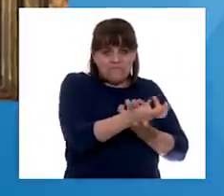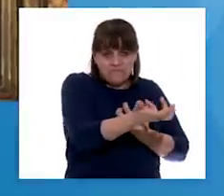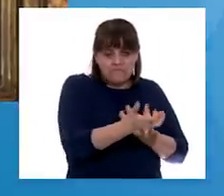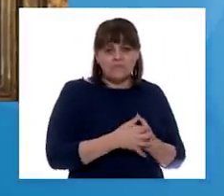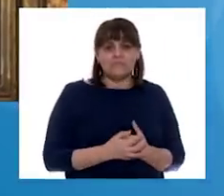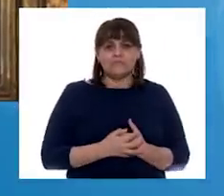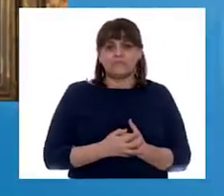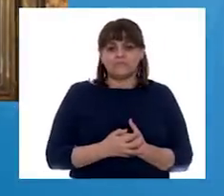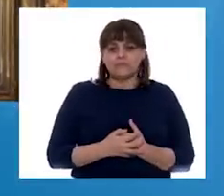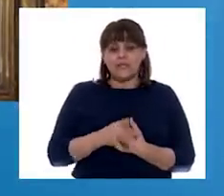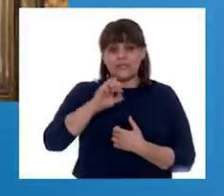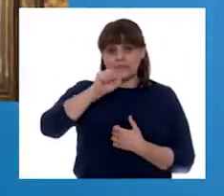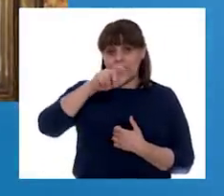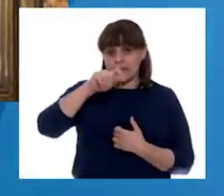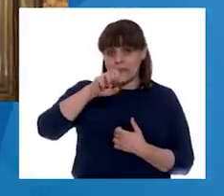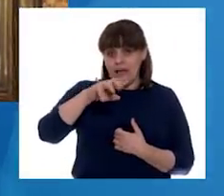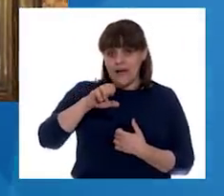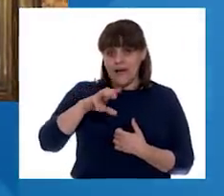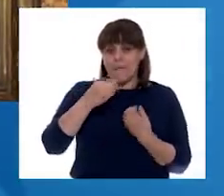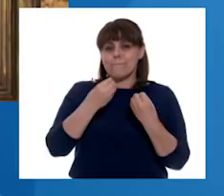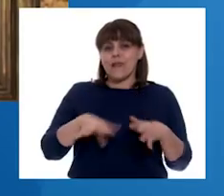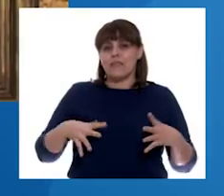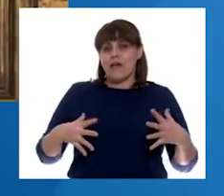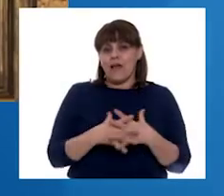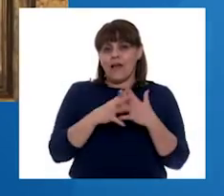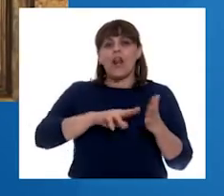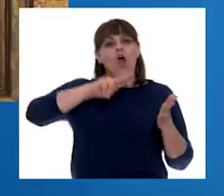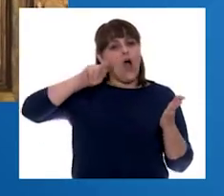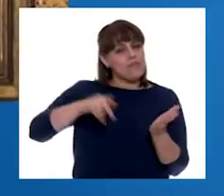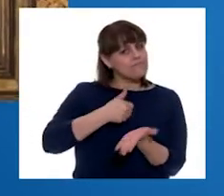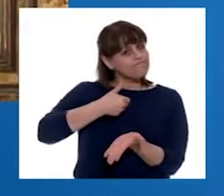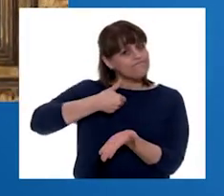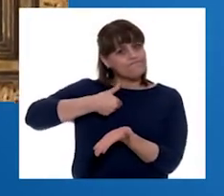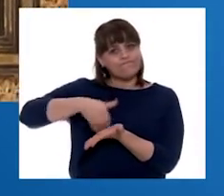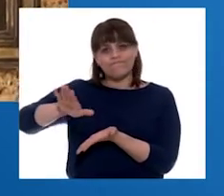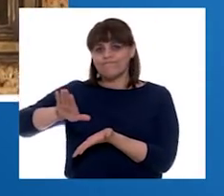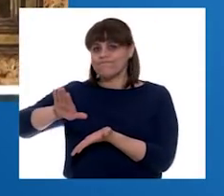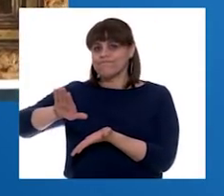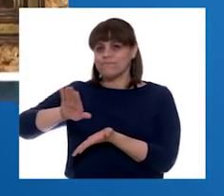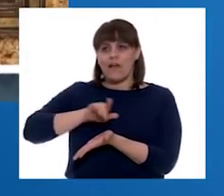la guerra y condenado nuevamente al exilio.